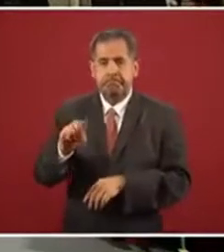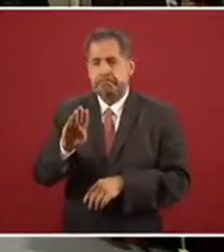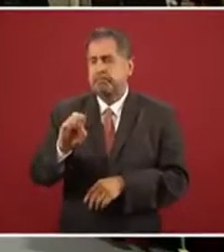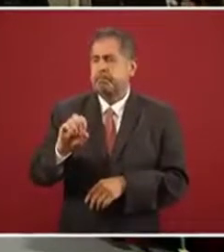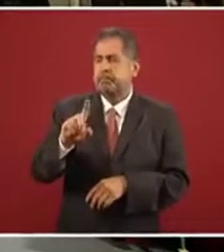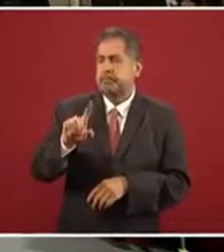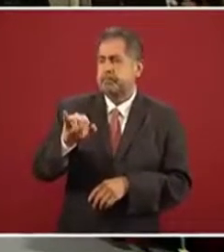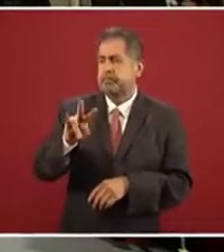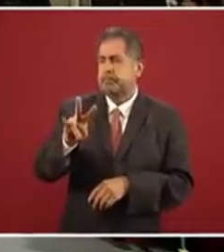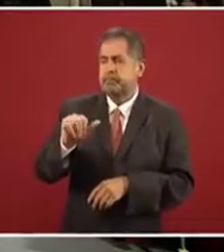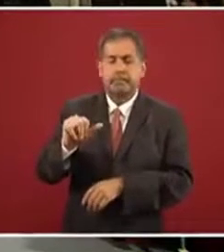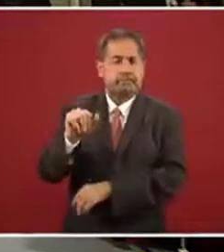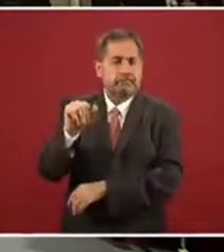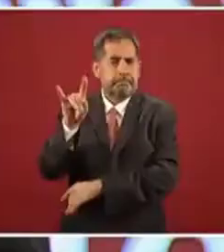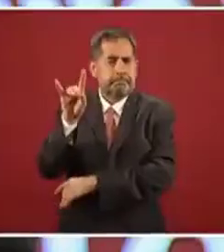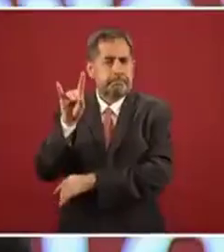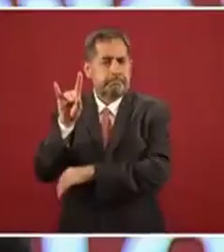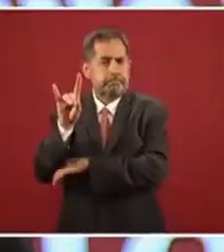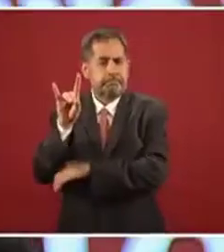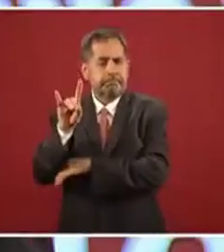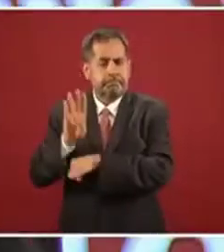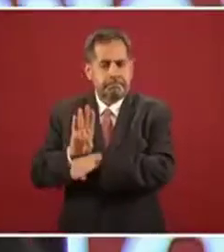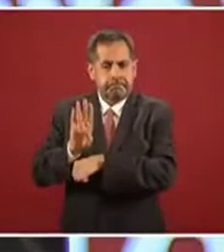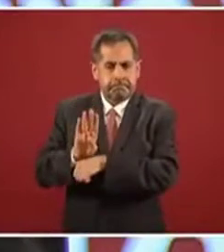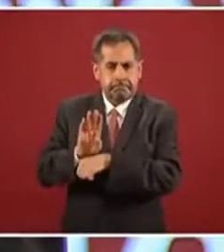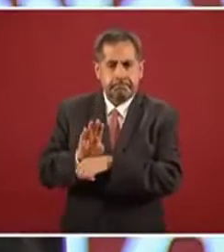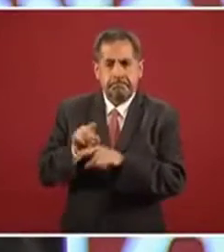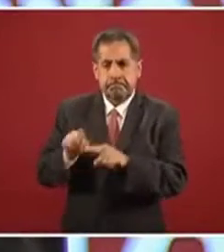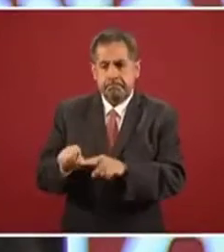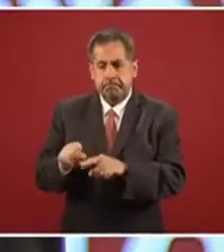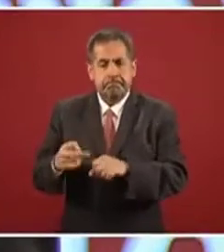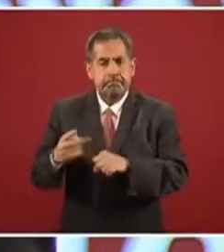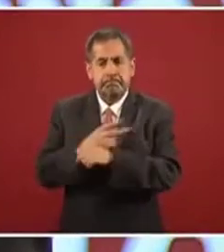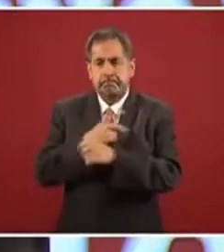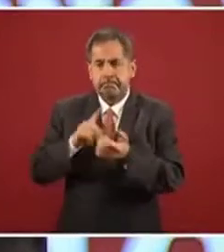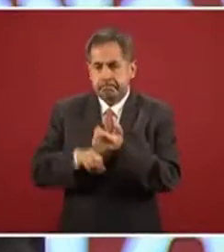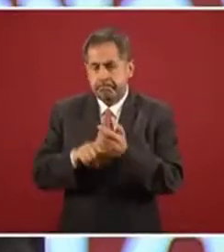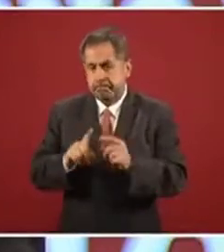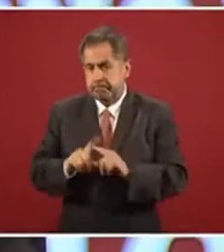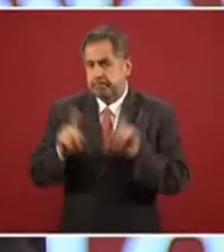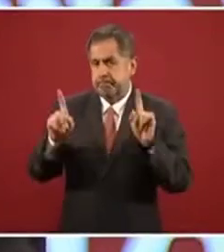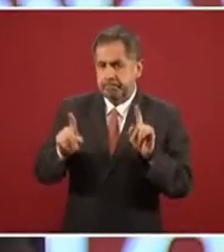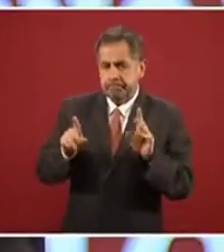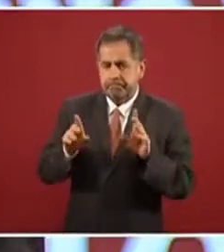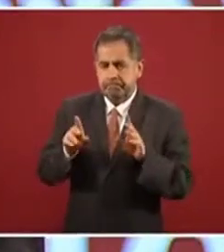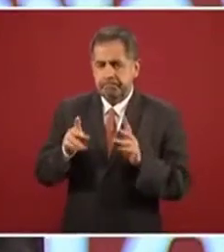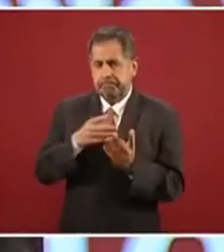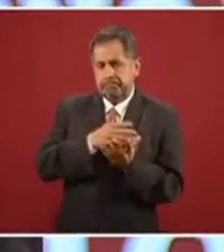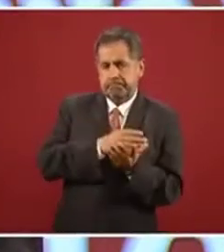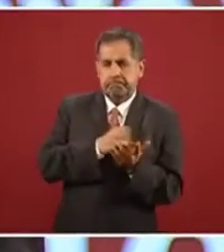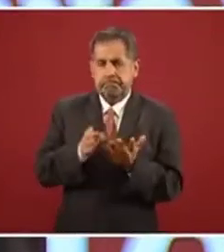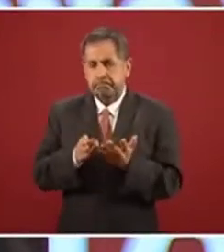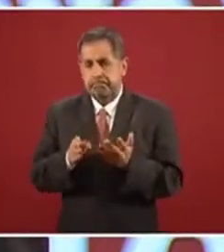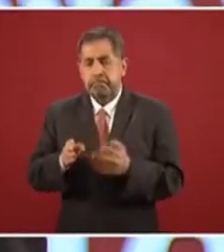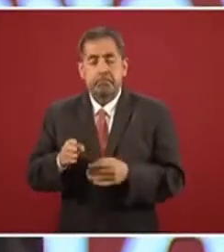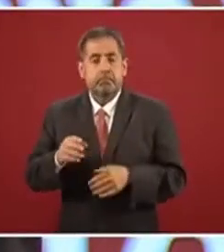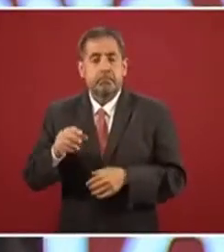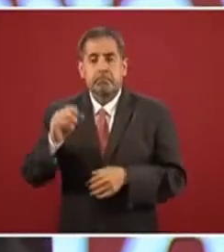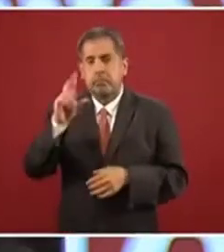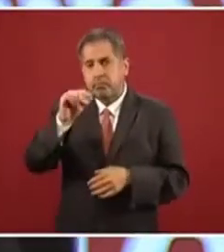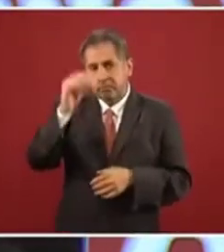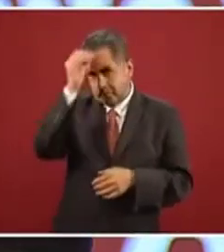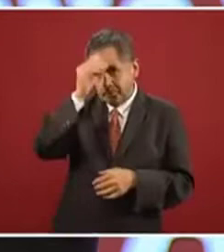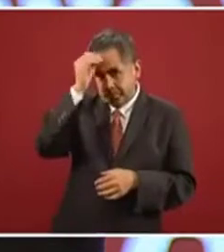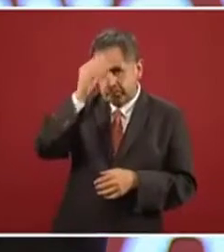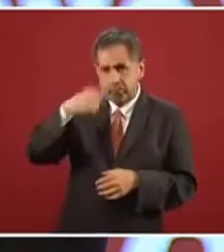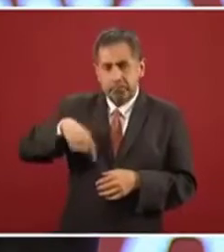diversas instancias. La Corte lo que tiene, como usted sabe, es un impacto de otro carácter, ya de carácter imperativo, no es una opinión.